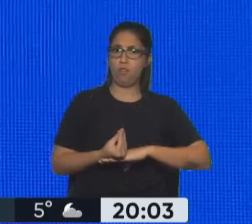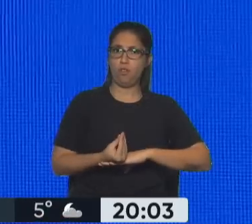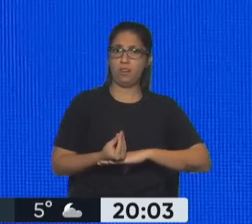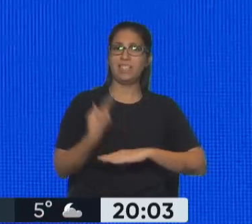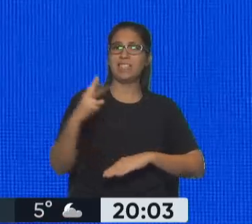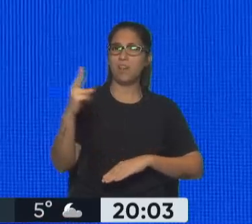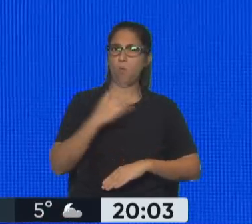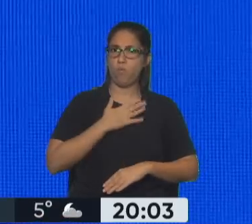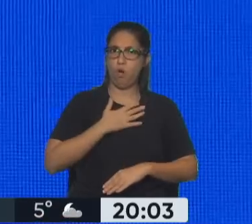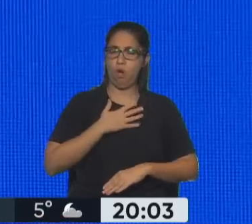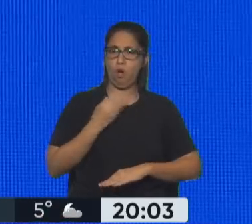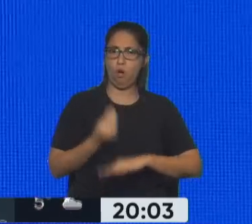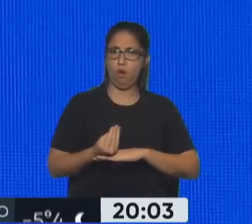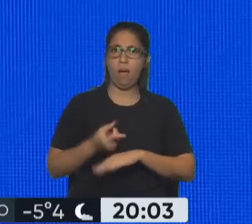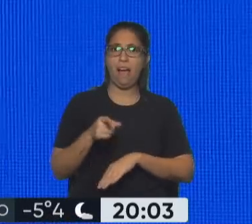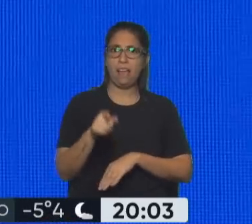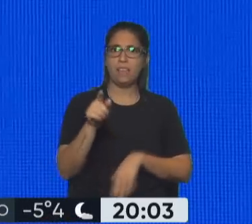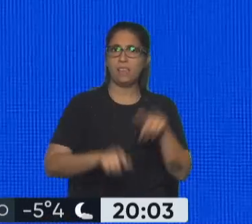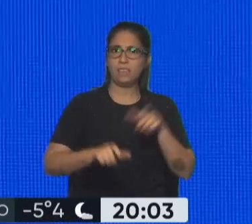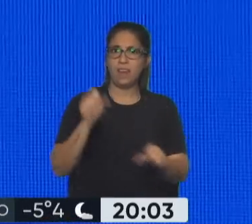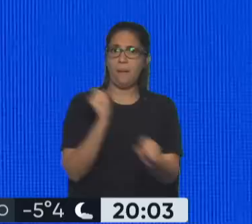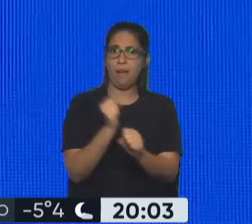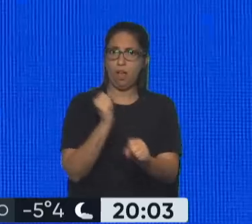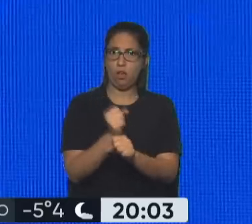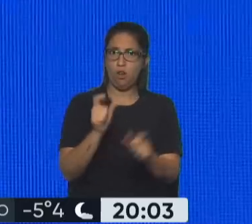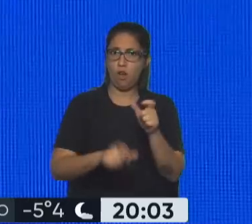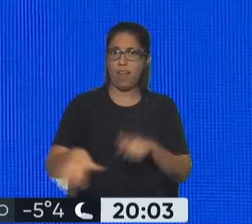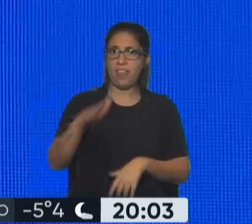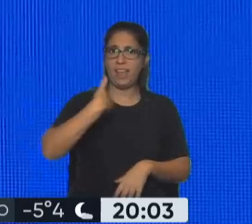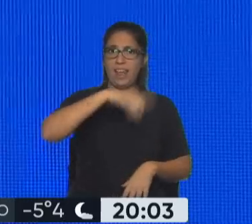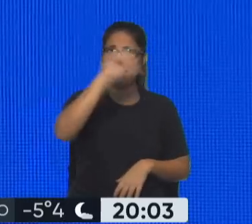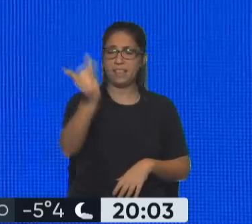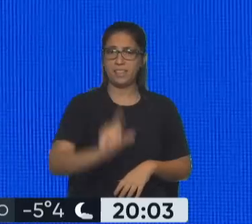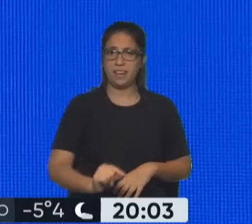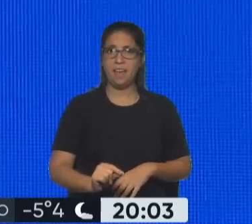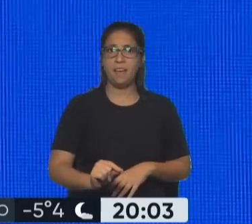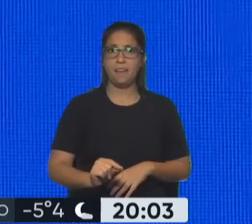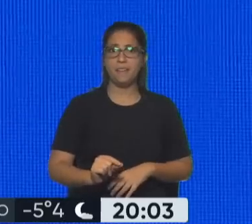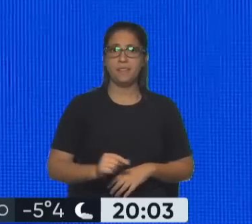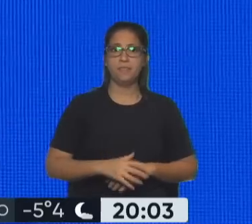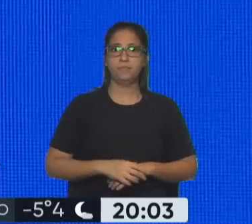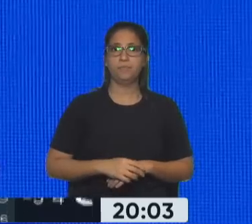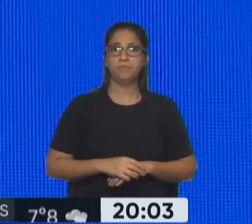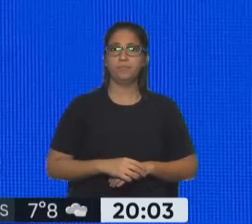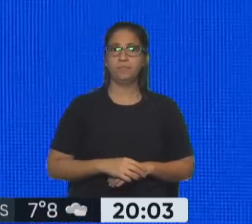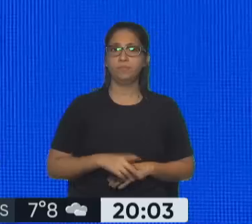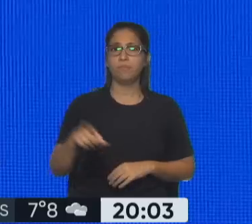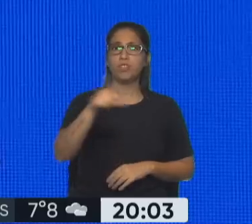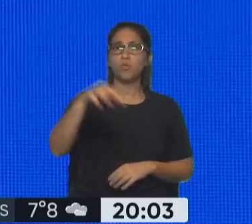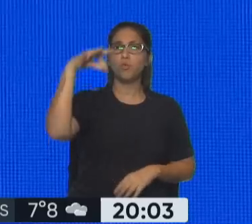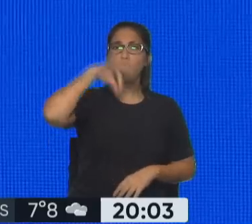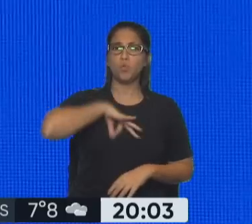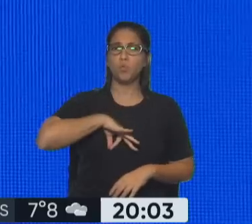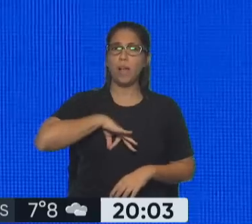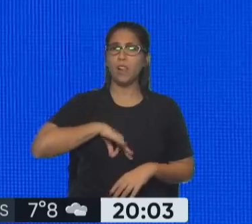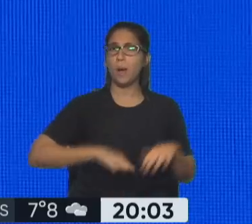segundo mandato, en el cual los trabajadores y trabajadoras de la República Argentina tenían el salario más alto